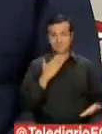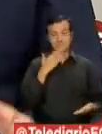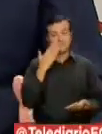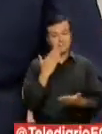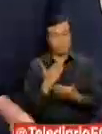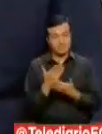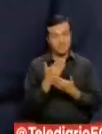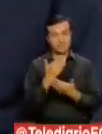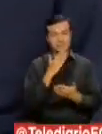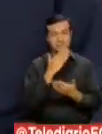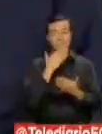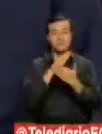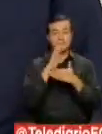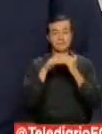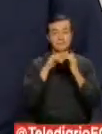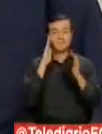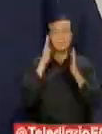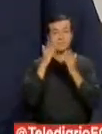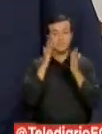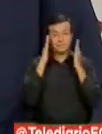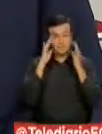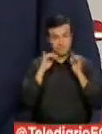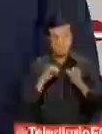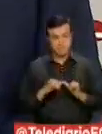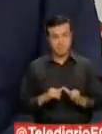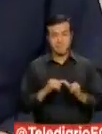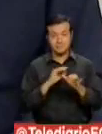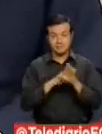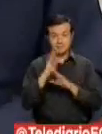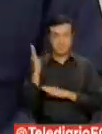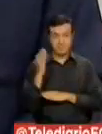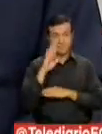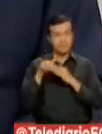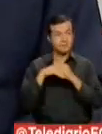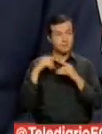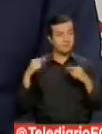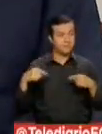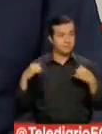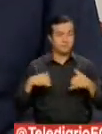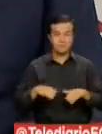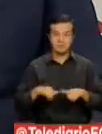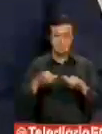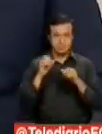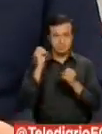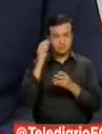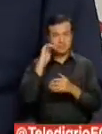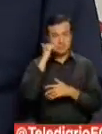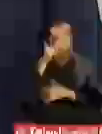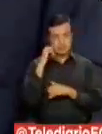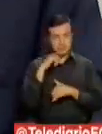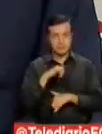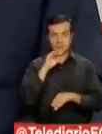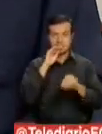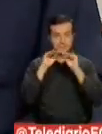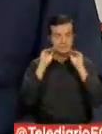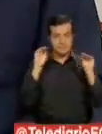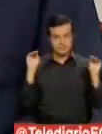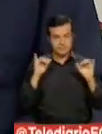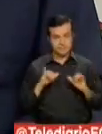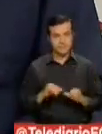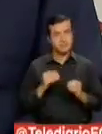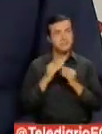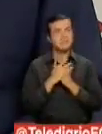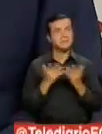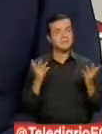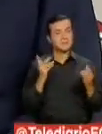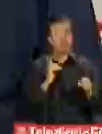invitación. Gracias a ustedes, amigas y amigos, por aceptar la nuestra todos los días aquí en Primera Impresión. Mañana estaremos nuevamente juntos